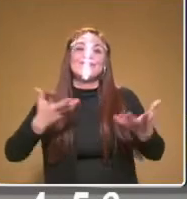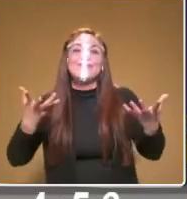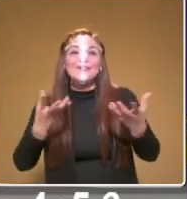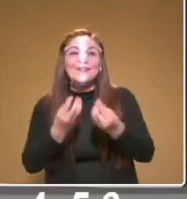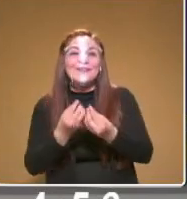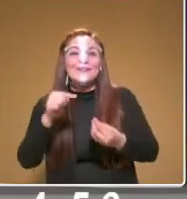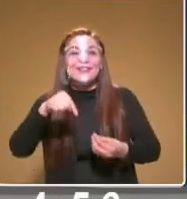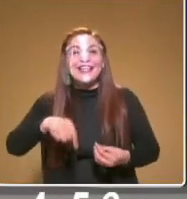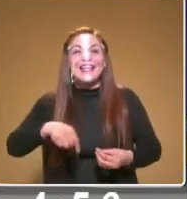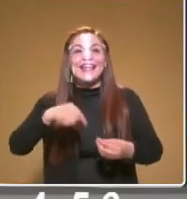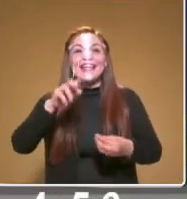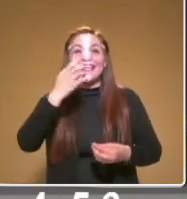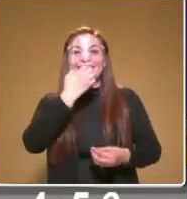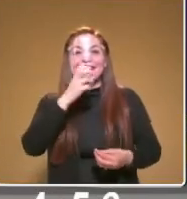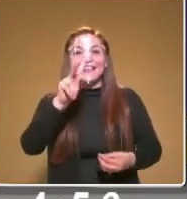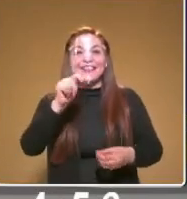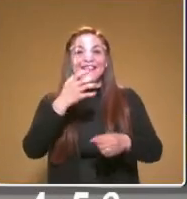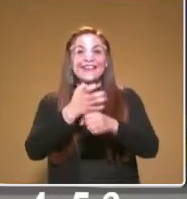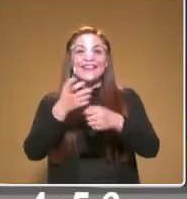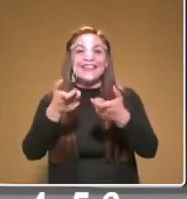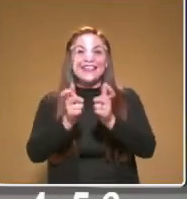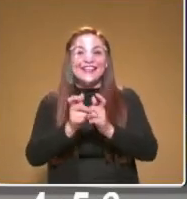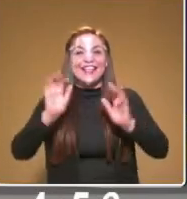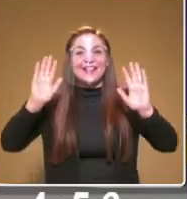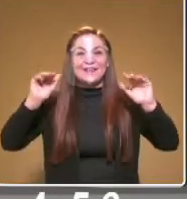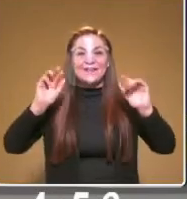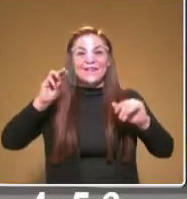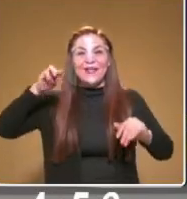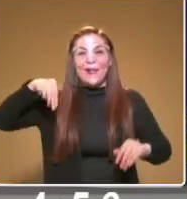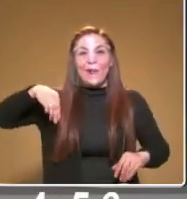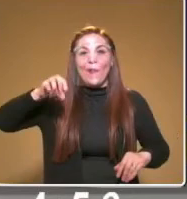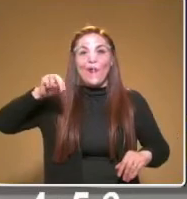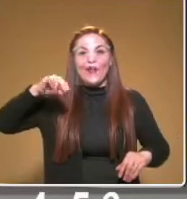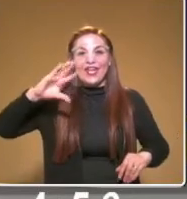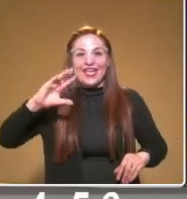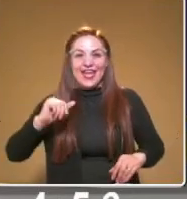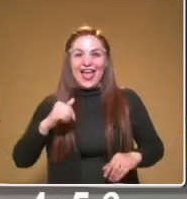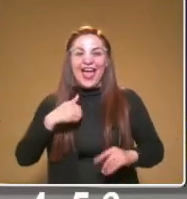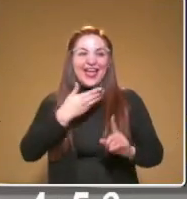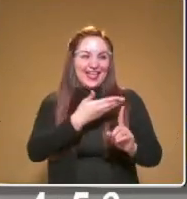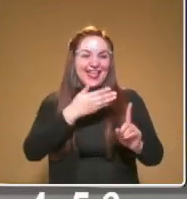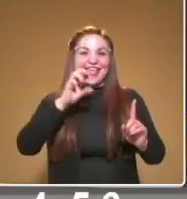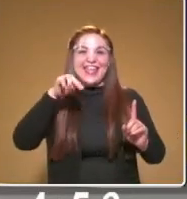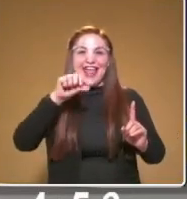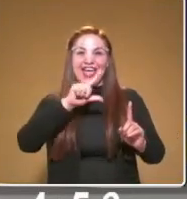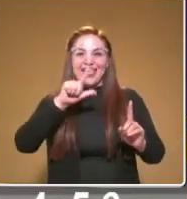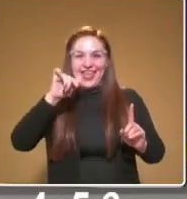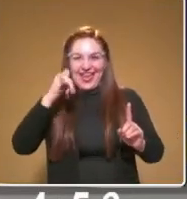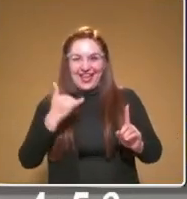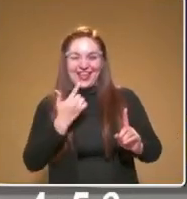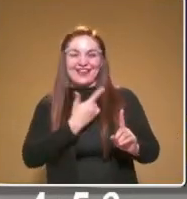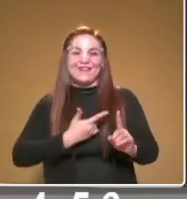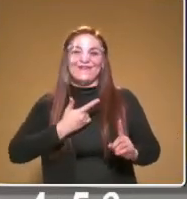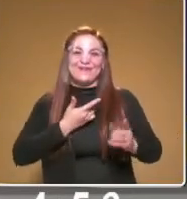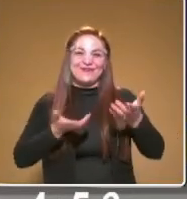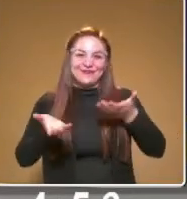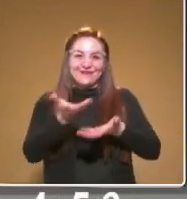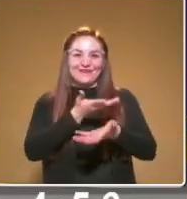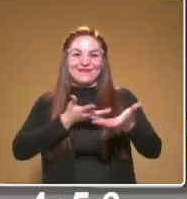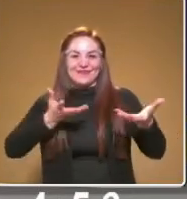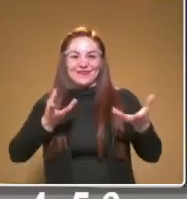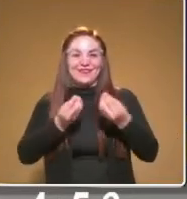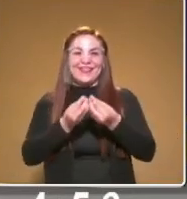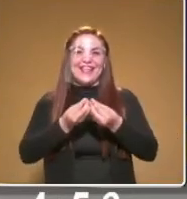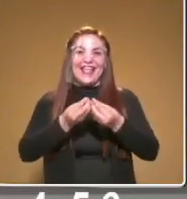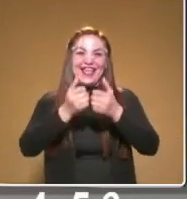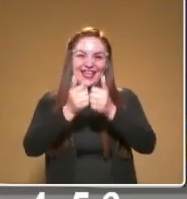nos vemos la próxima semana. Se despide la maestra Mónica. Se despide la maestra Nayeli. Fue un placer estar con ustedes. Quédense con la clase de